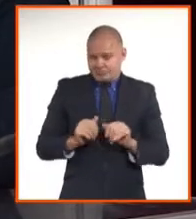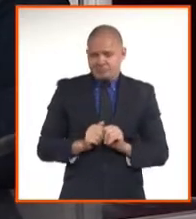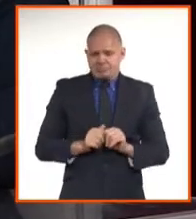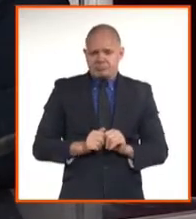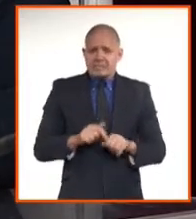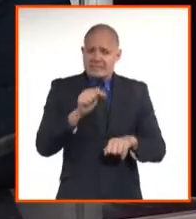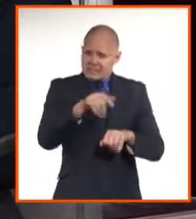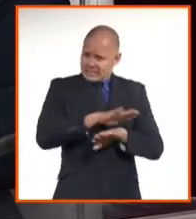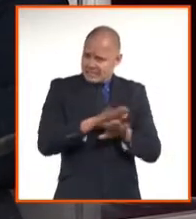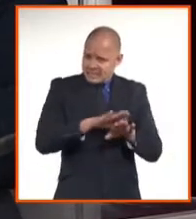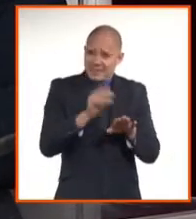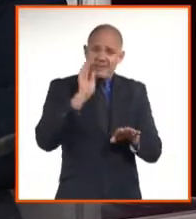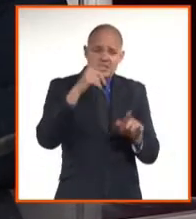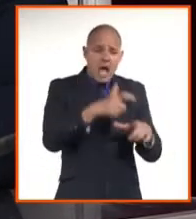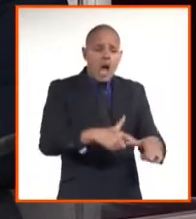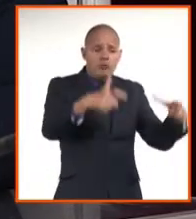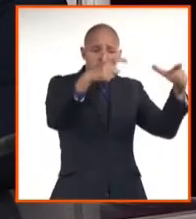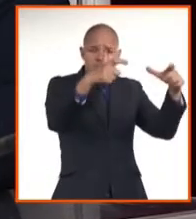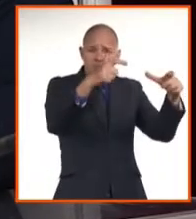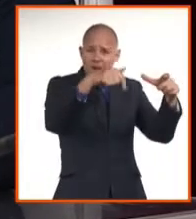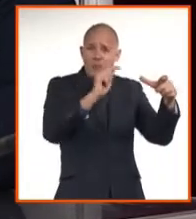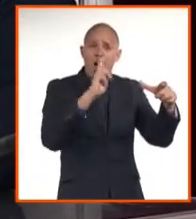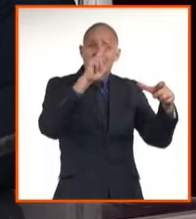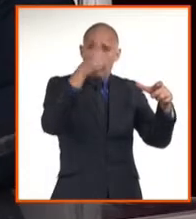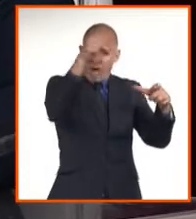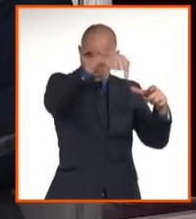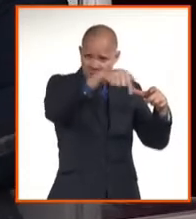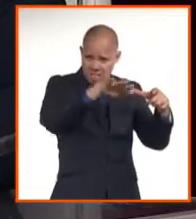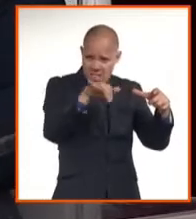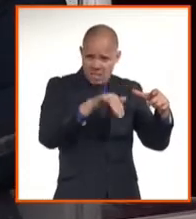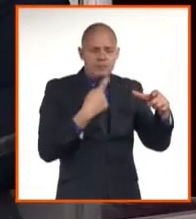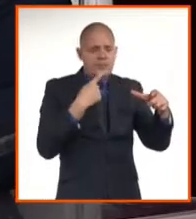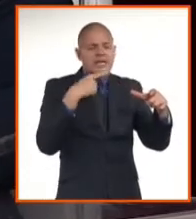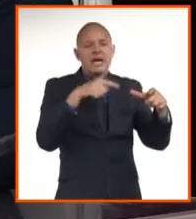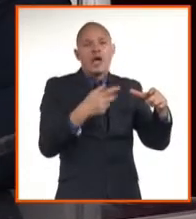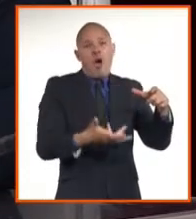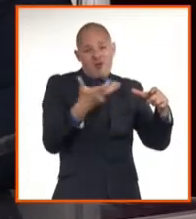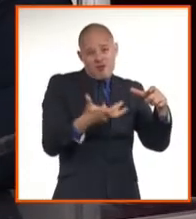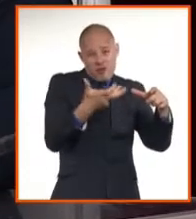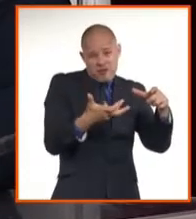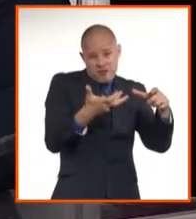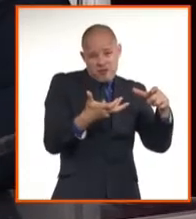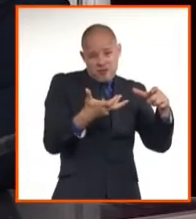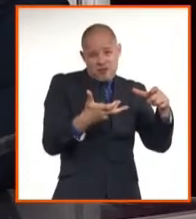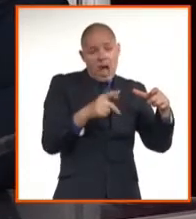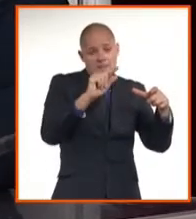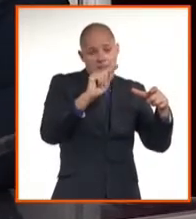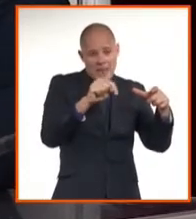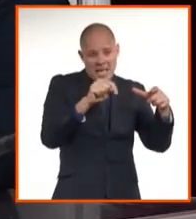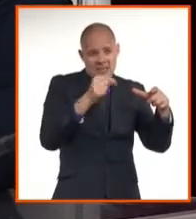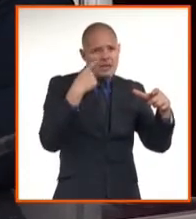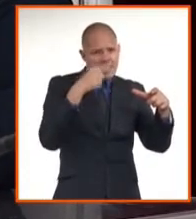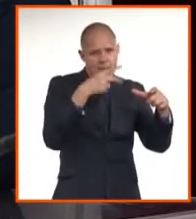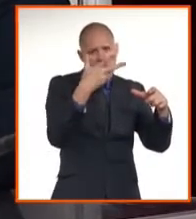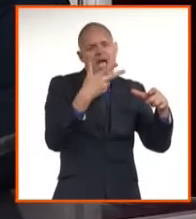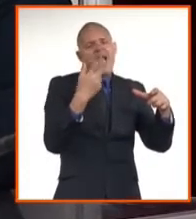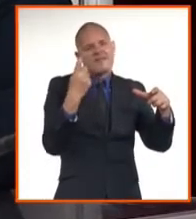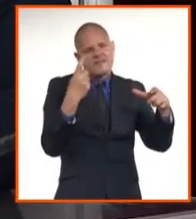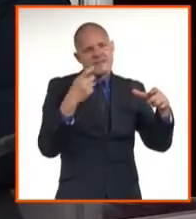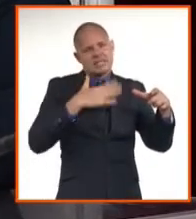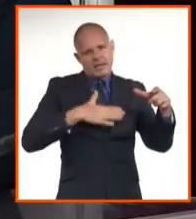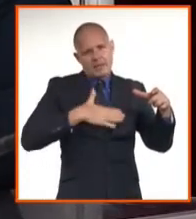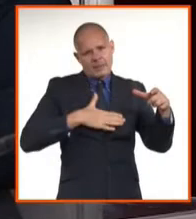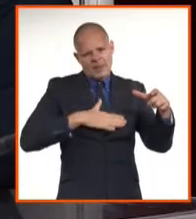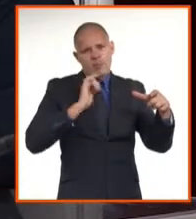gases, la caldera se apaga la caldera y se espera. Es un proceso que puede durar unas 4 horas, puede durar el cambio de gases. Y